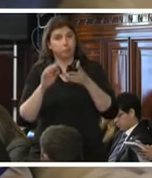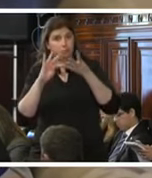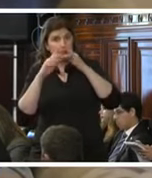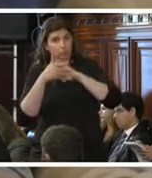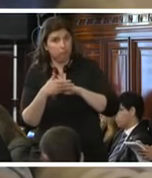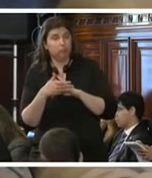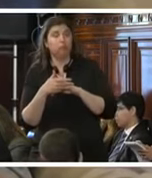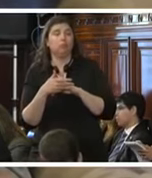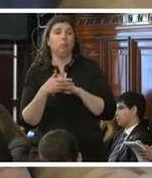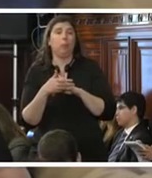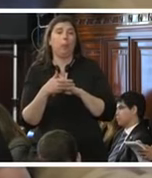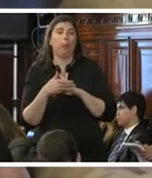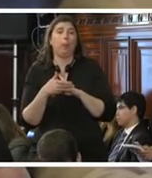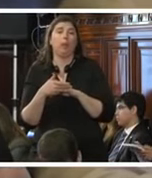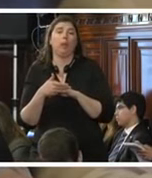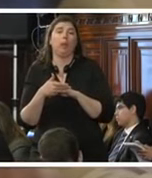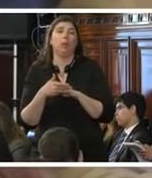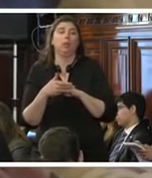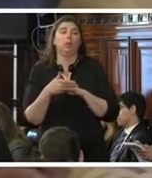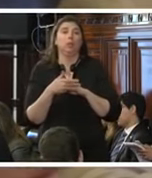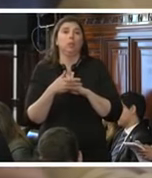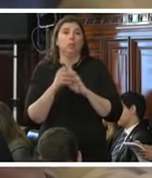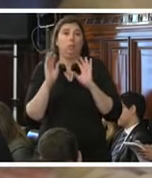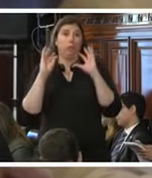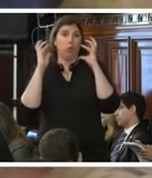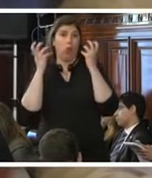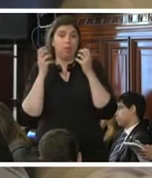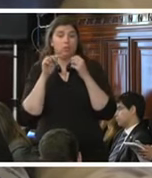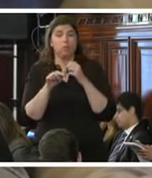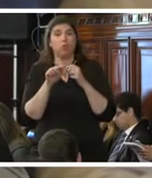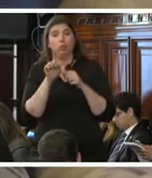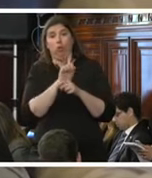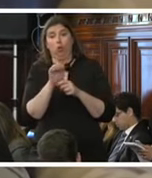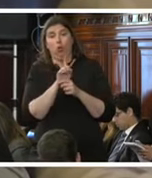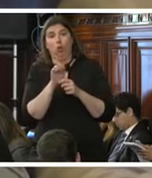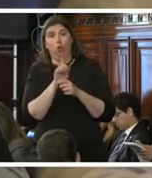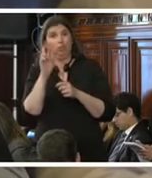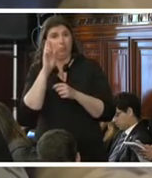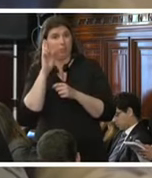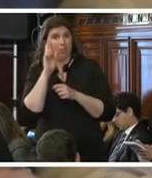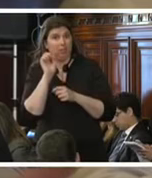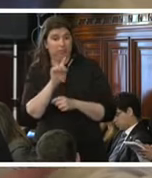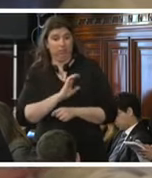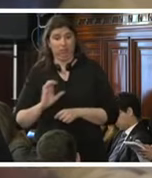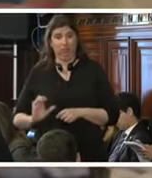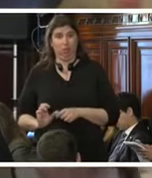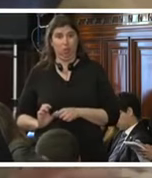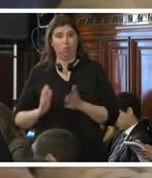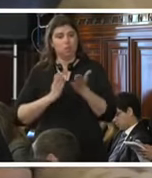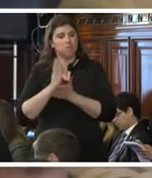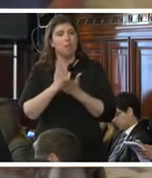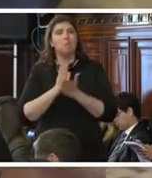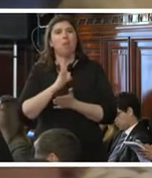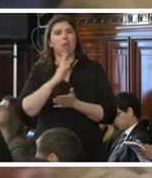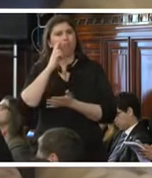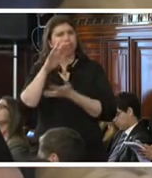conlleva la violación del deber de no discriminar que tiene el propio Estado. Siempre que hay un conflicto,